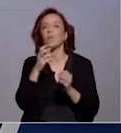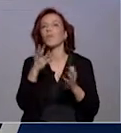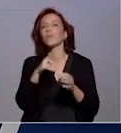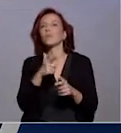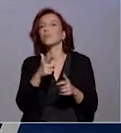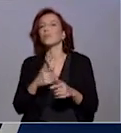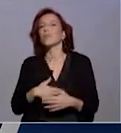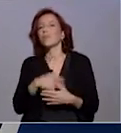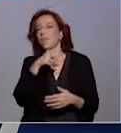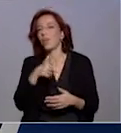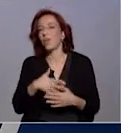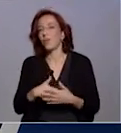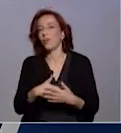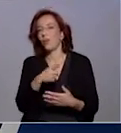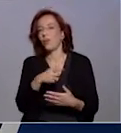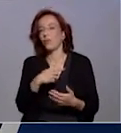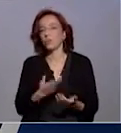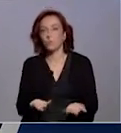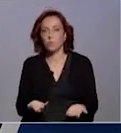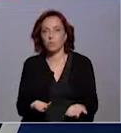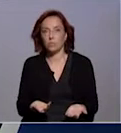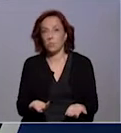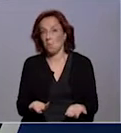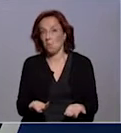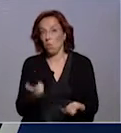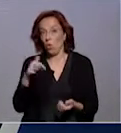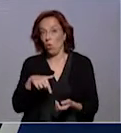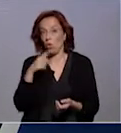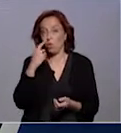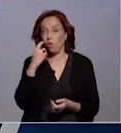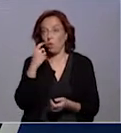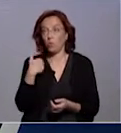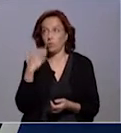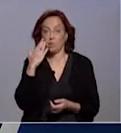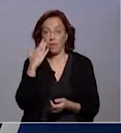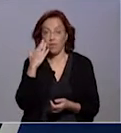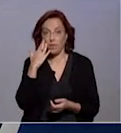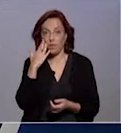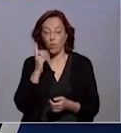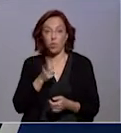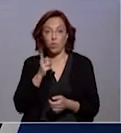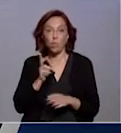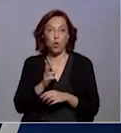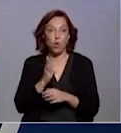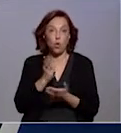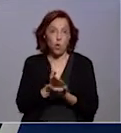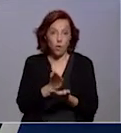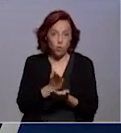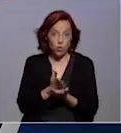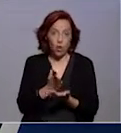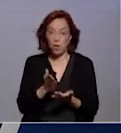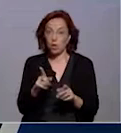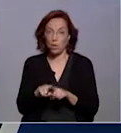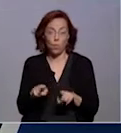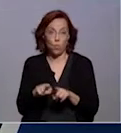tener que hacerse cargo de los hijos cuando hoy los varones sabemos que nos tenemos que hacer cargo tenemos que colaborar de manera